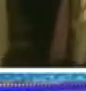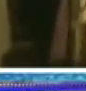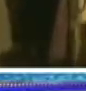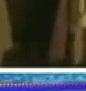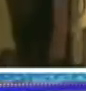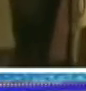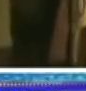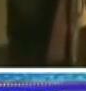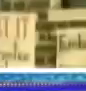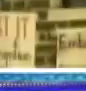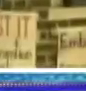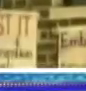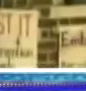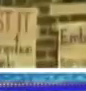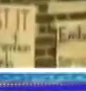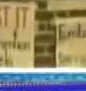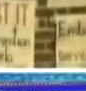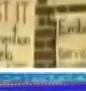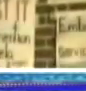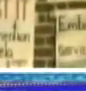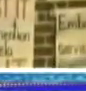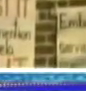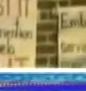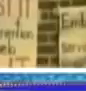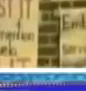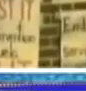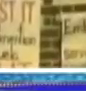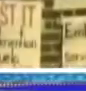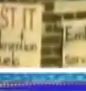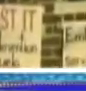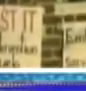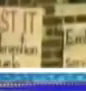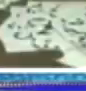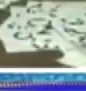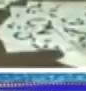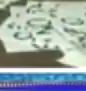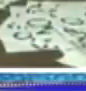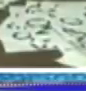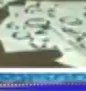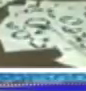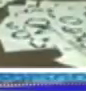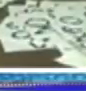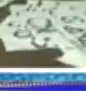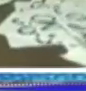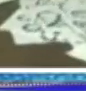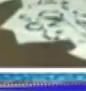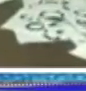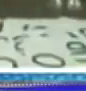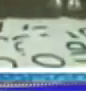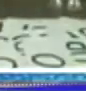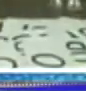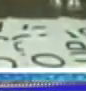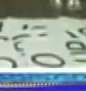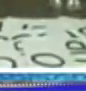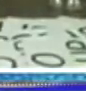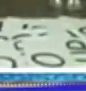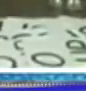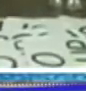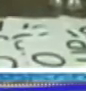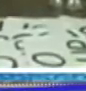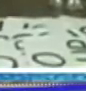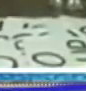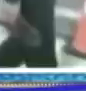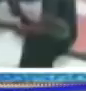para continuar nuestra lucha por la soberanía de la patria venezolana, por la victoria de la revolución bolivariana, por